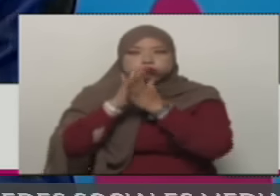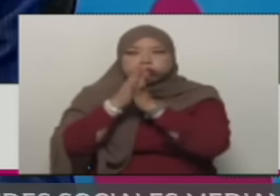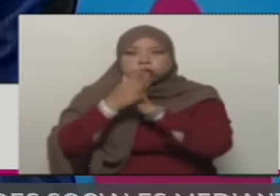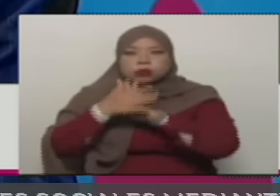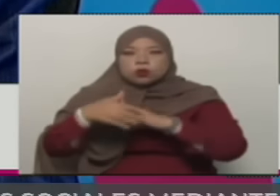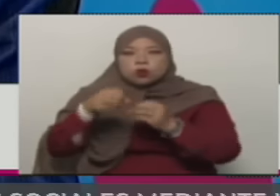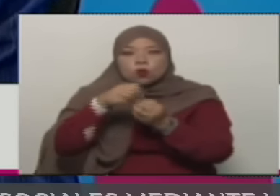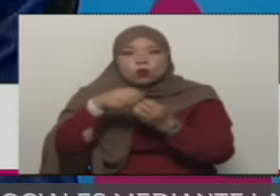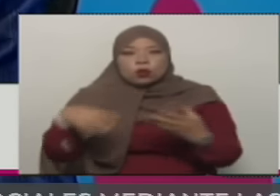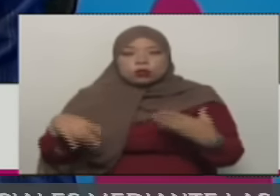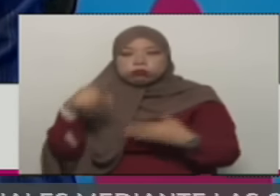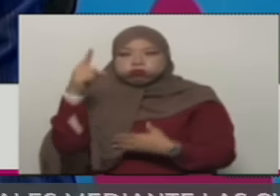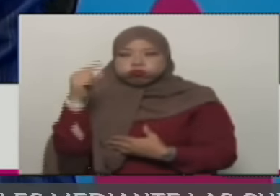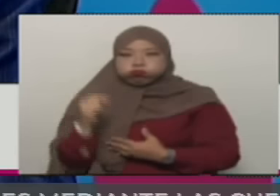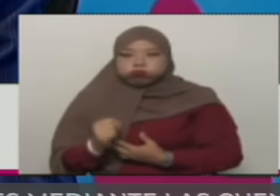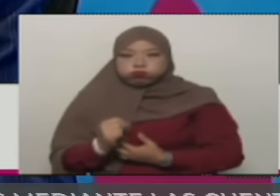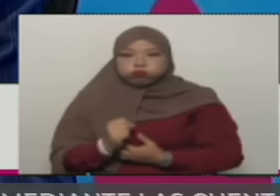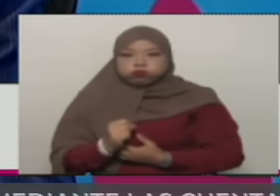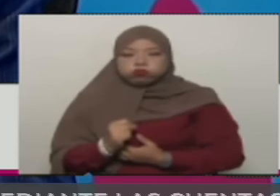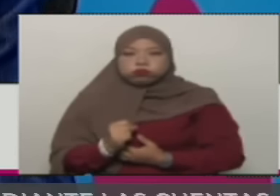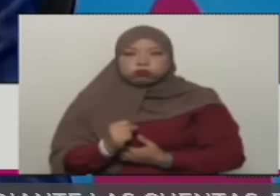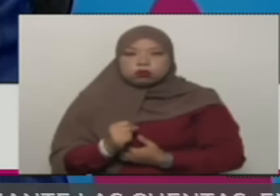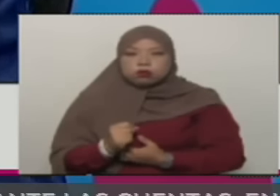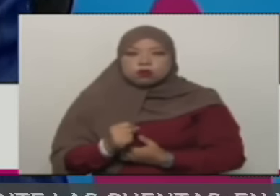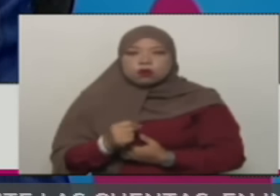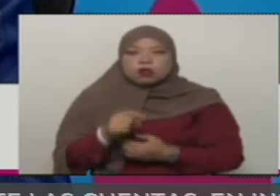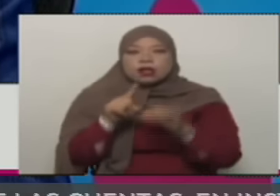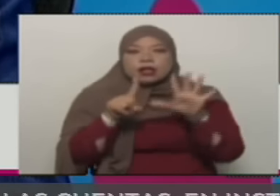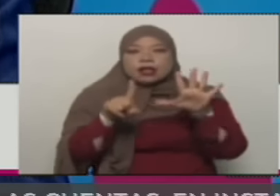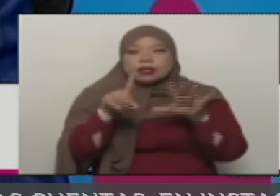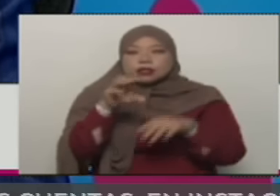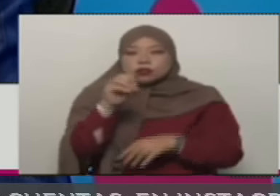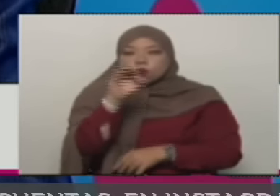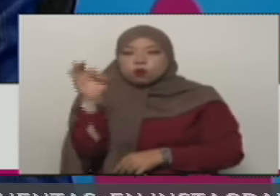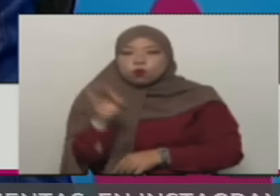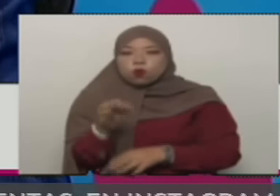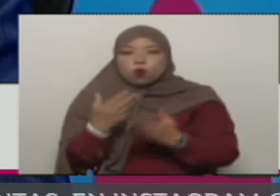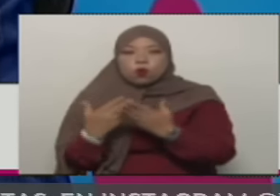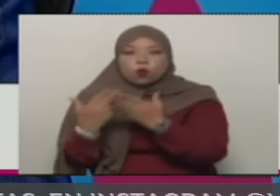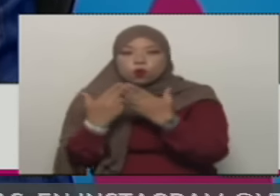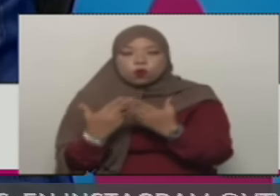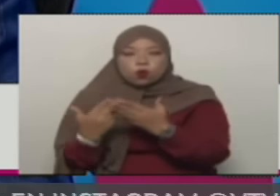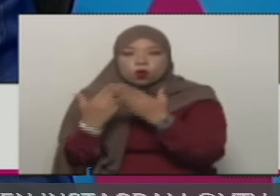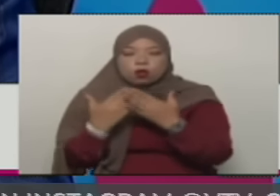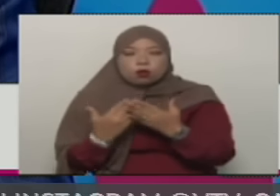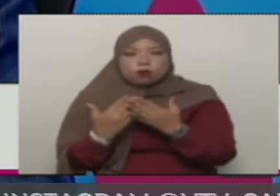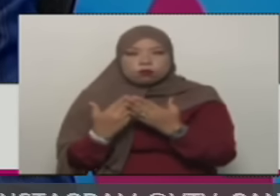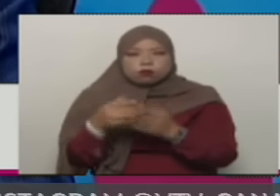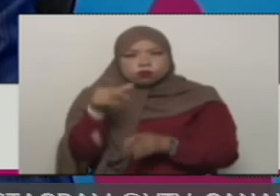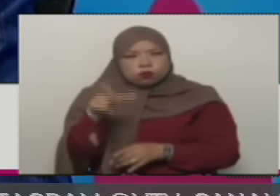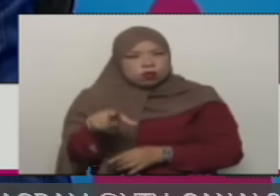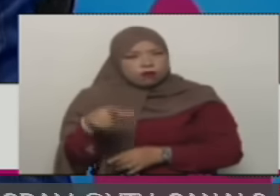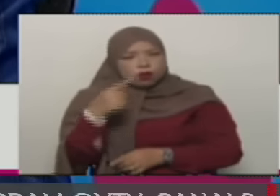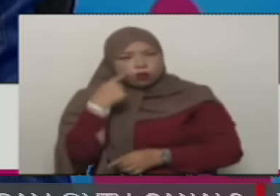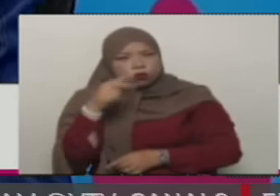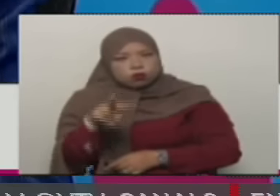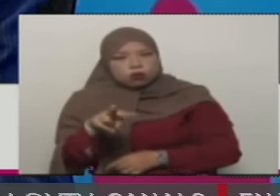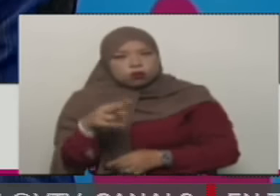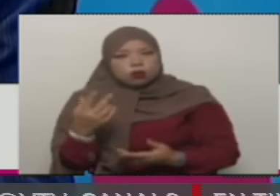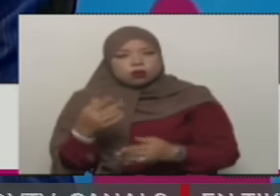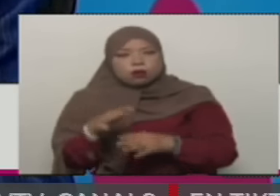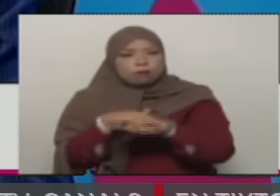pública. Y el 60% de los estudiantes, está Ángel Prado, no lo había visto, ¿tú estabas ahí? No te